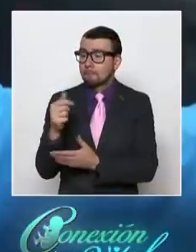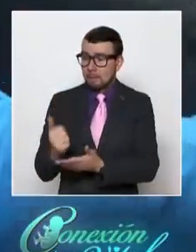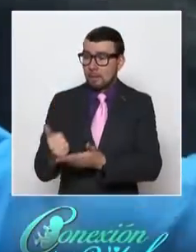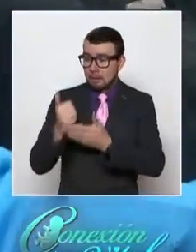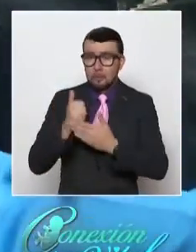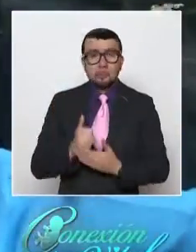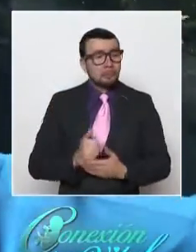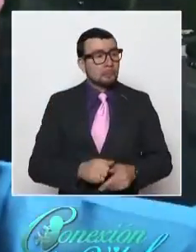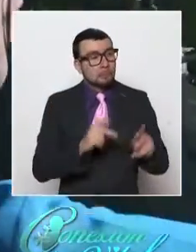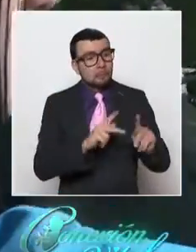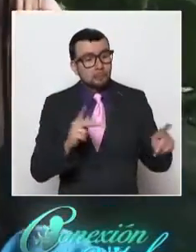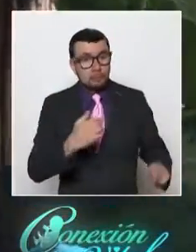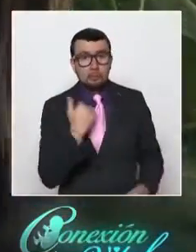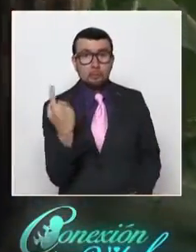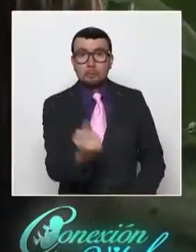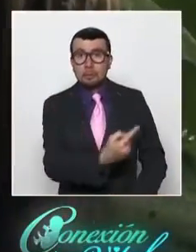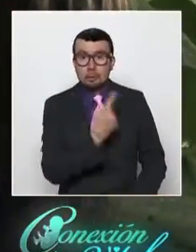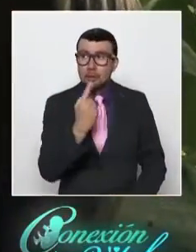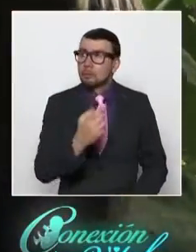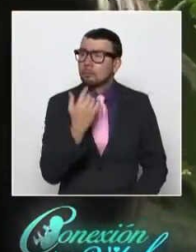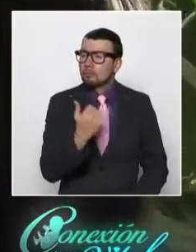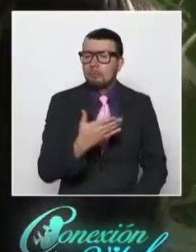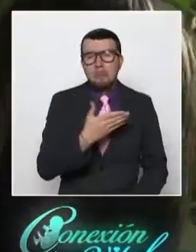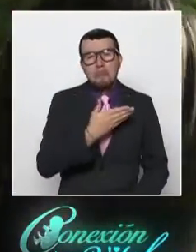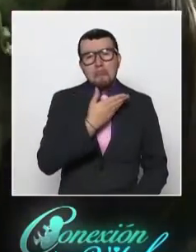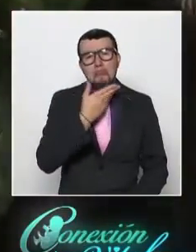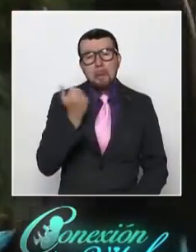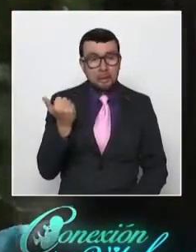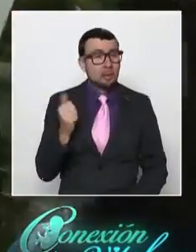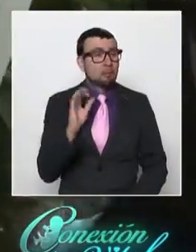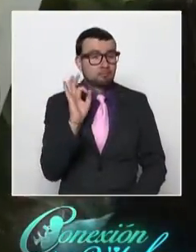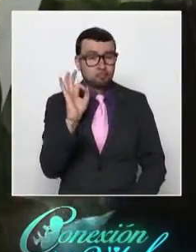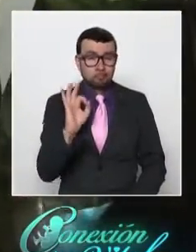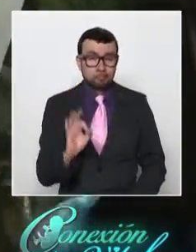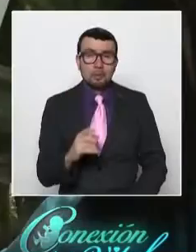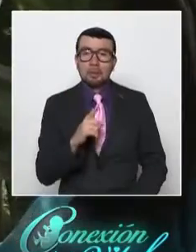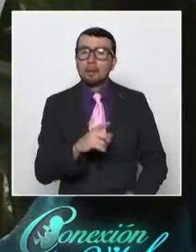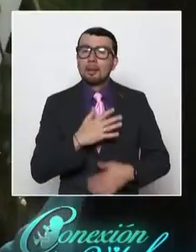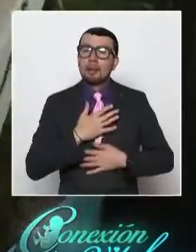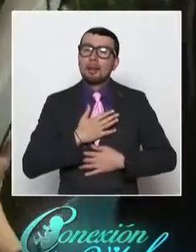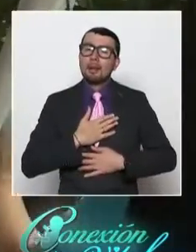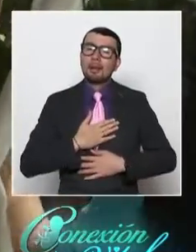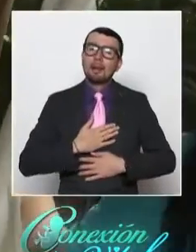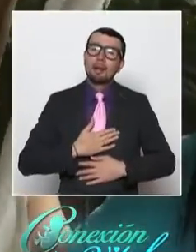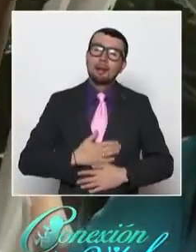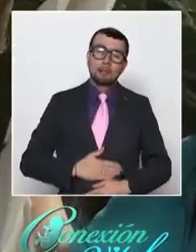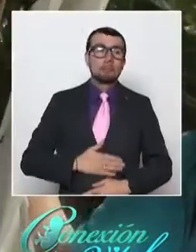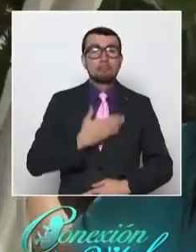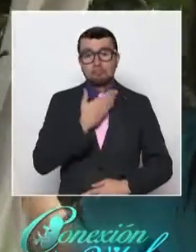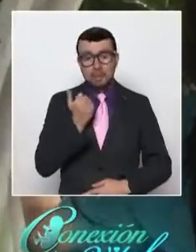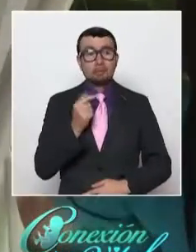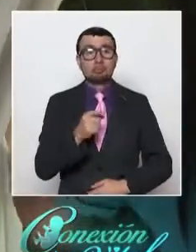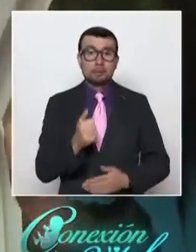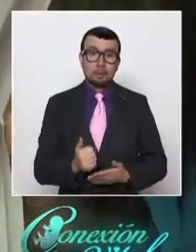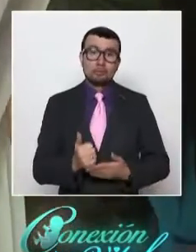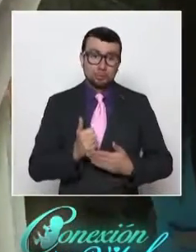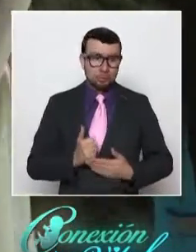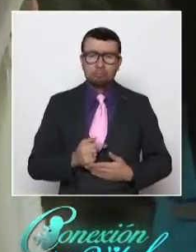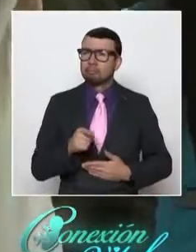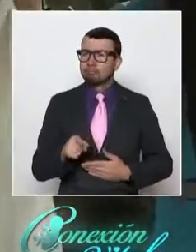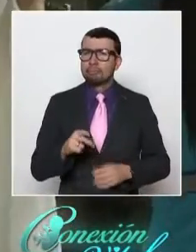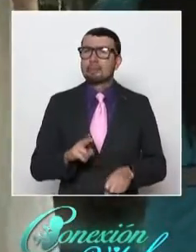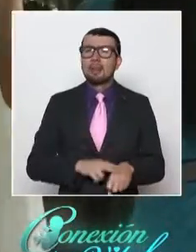las personas un ambiente absolutamente relajante, un ambiente